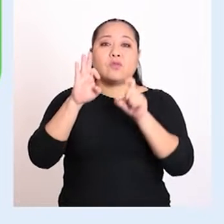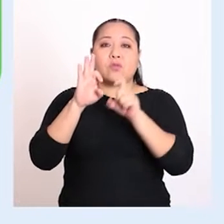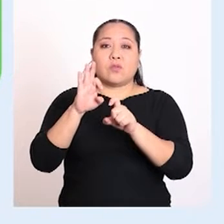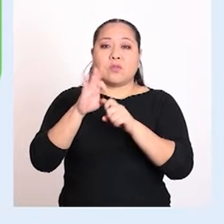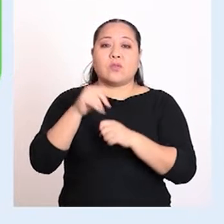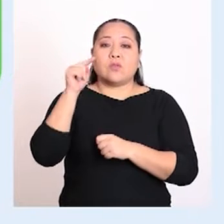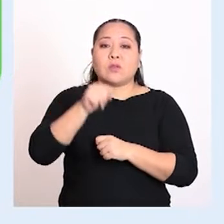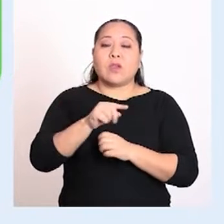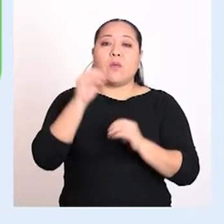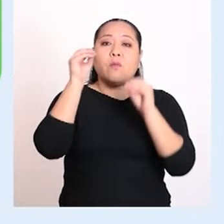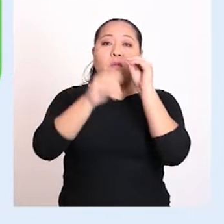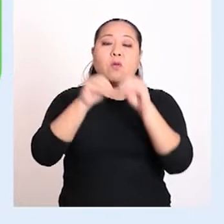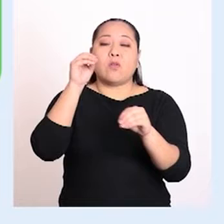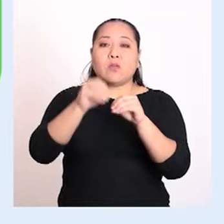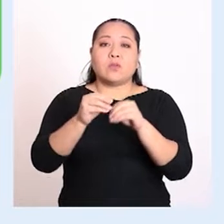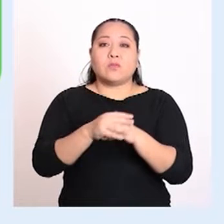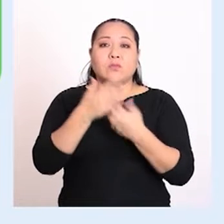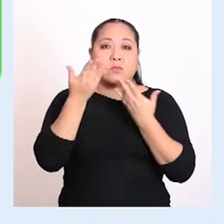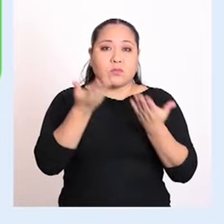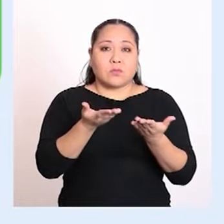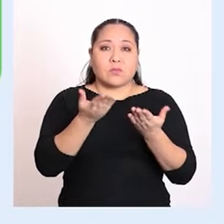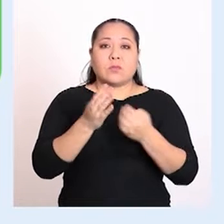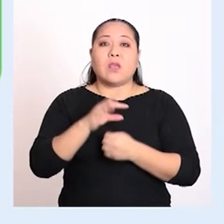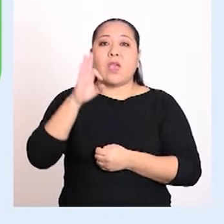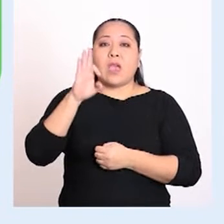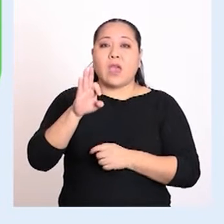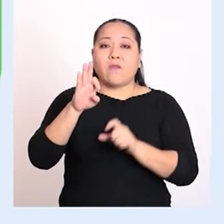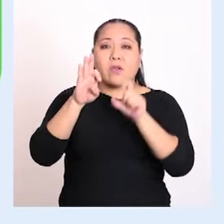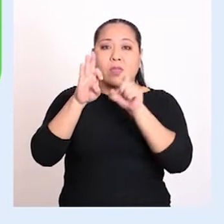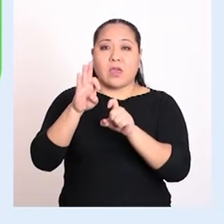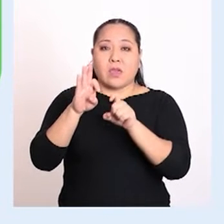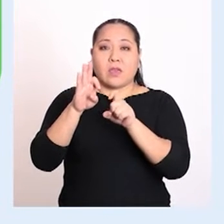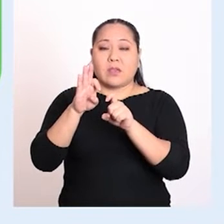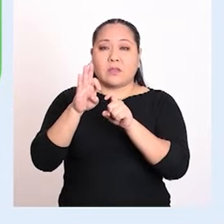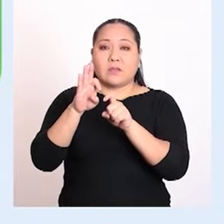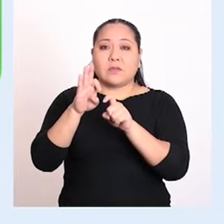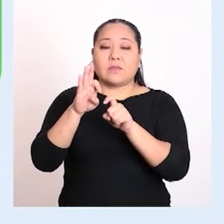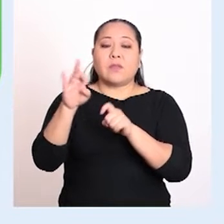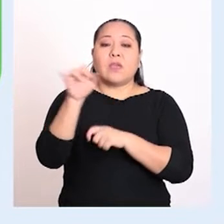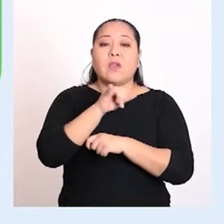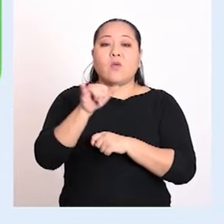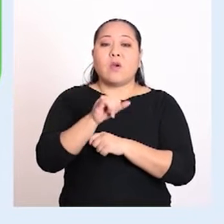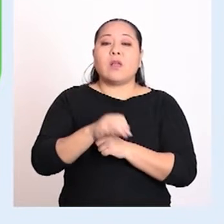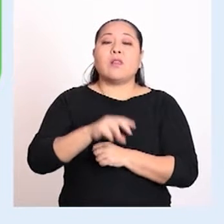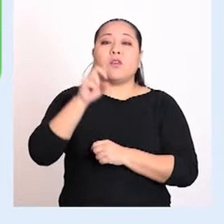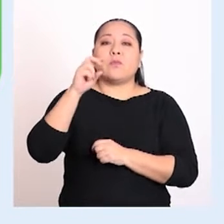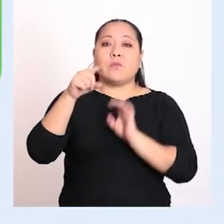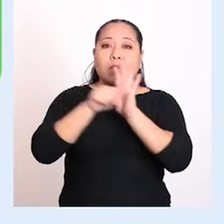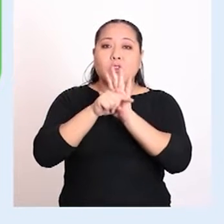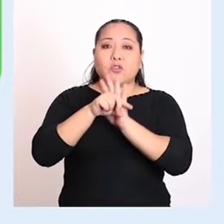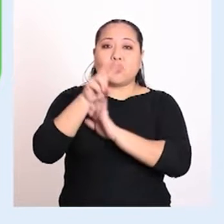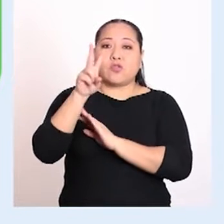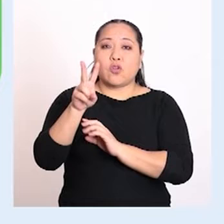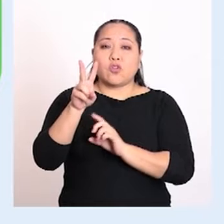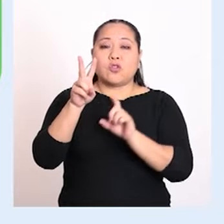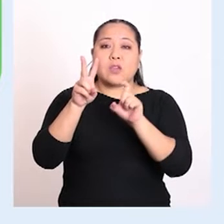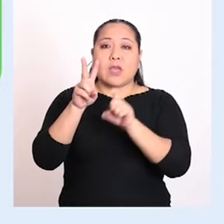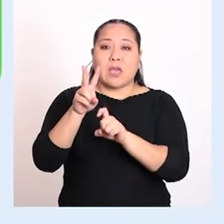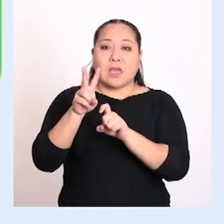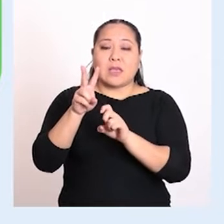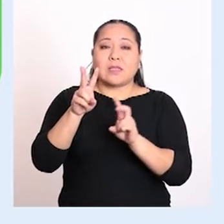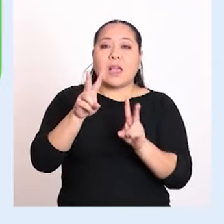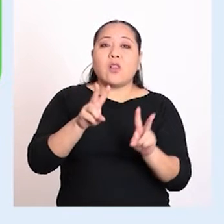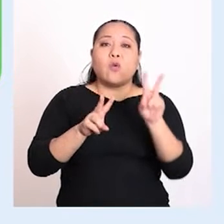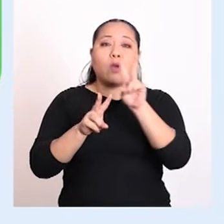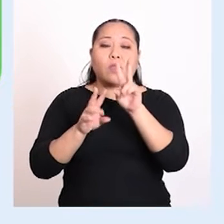función cuadrática que determinamos fue f de x igual a menos